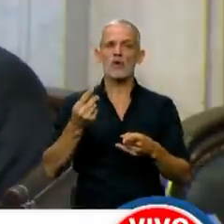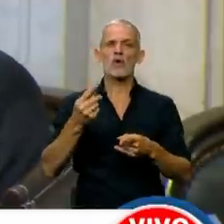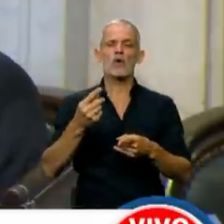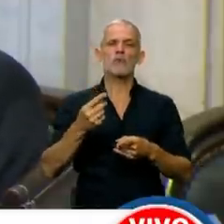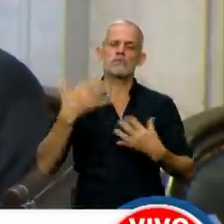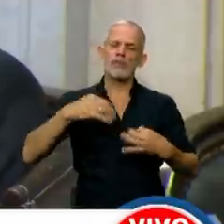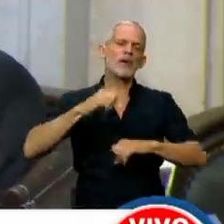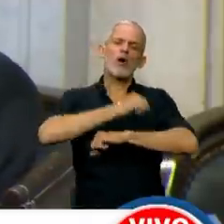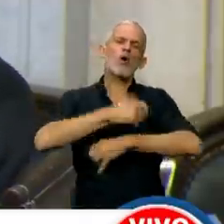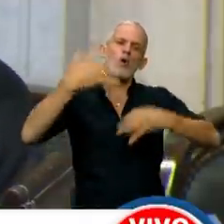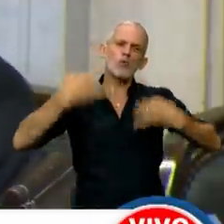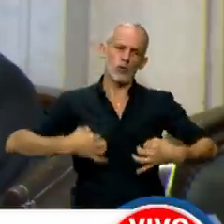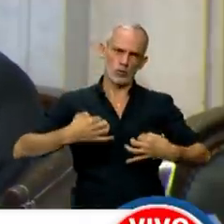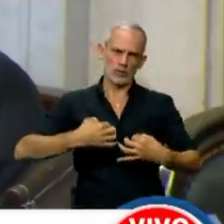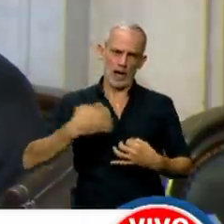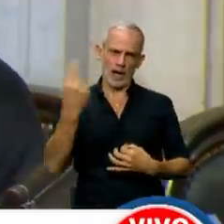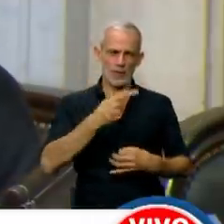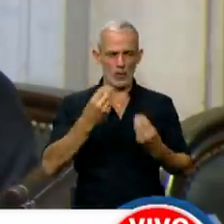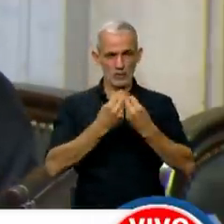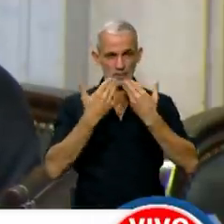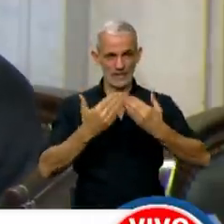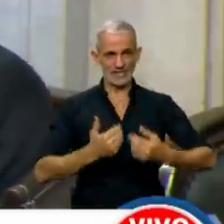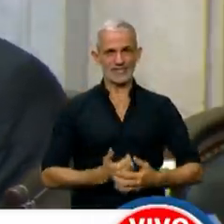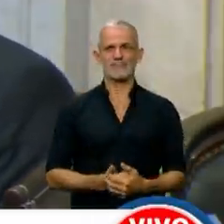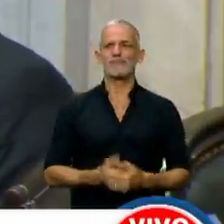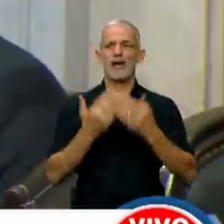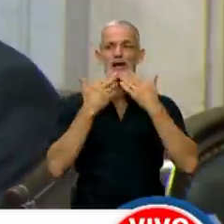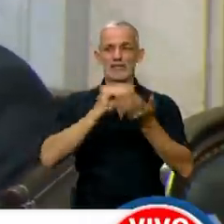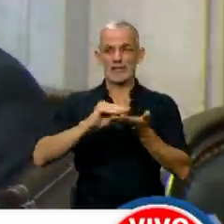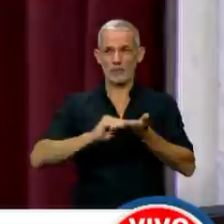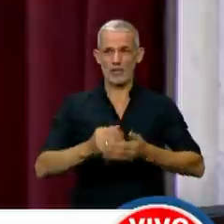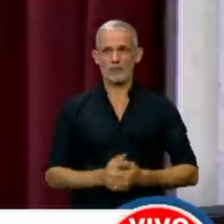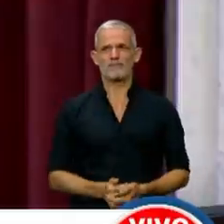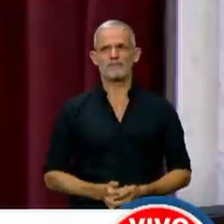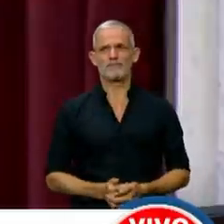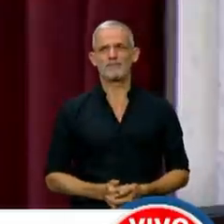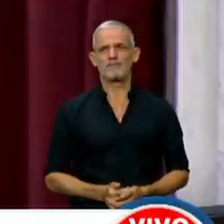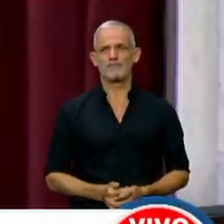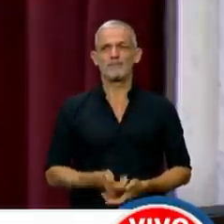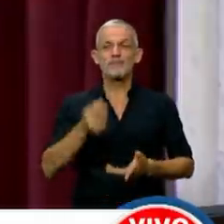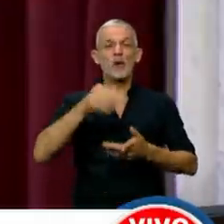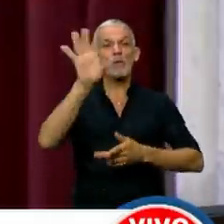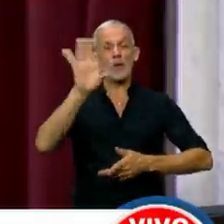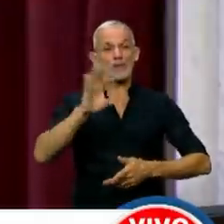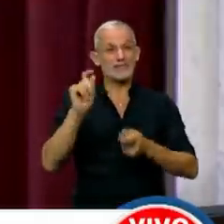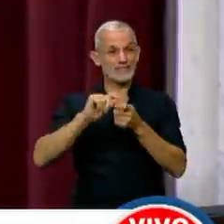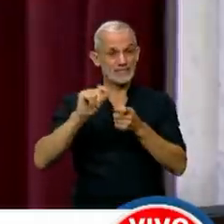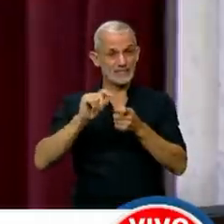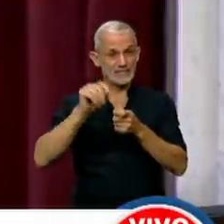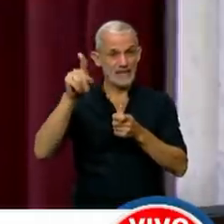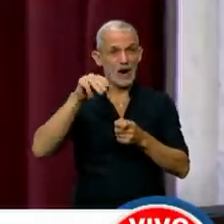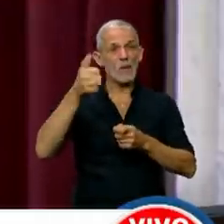imperativo ético y moral muchas gracias señor presidente gracia de diputado gracias a usted por la provincia de santiago del estero